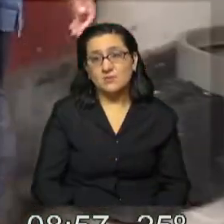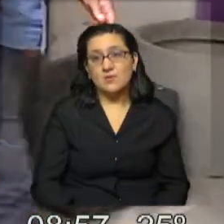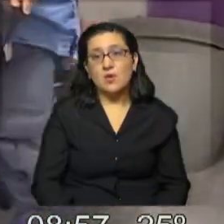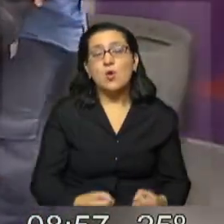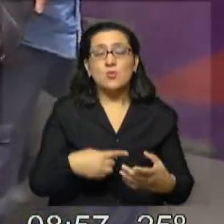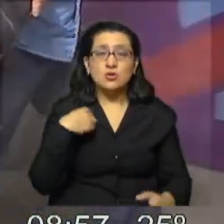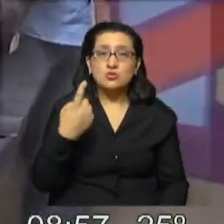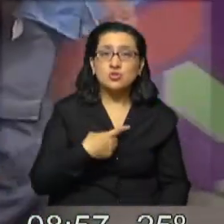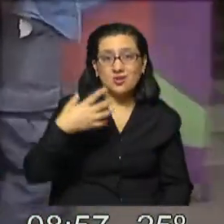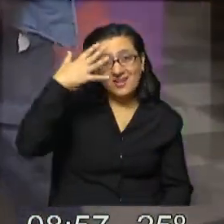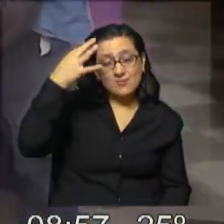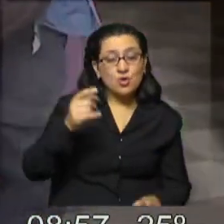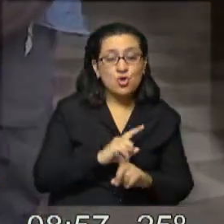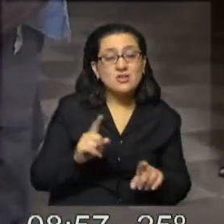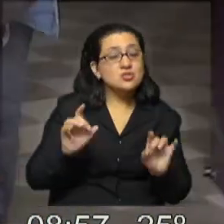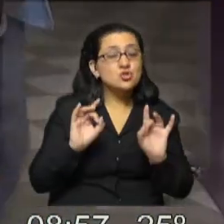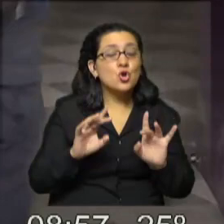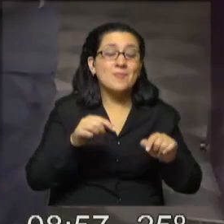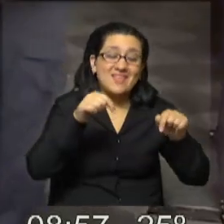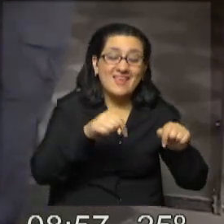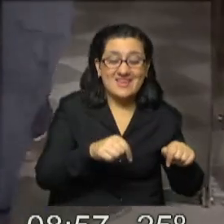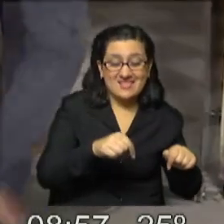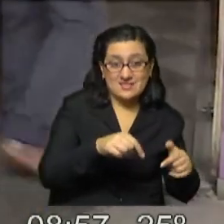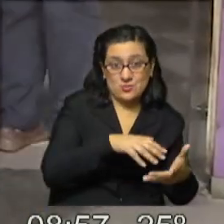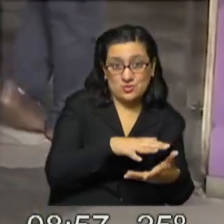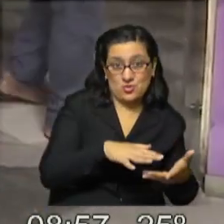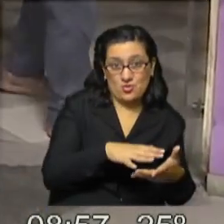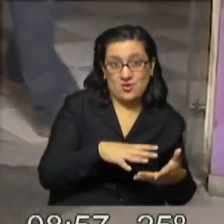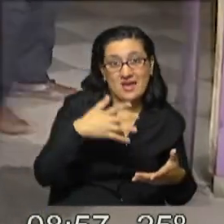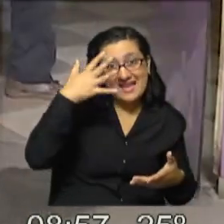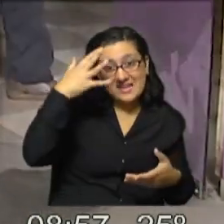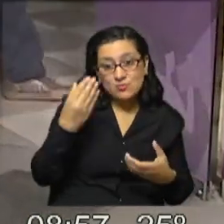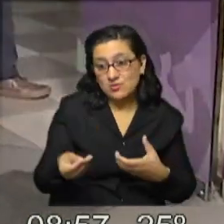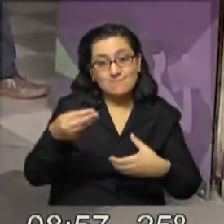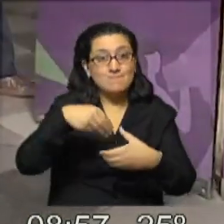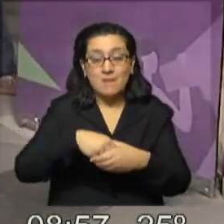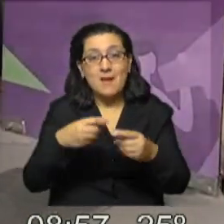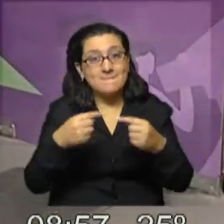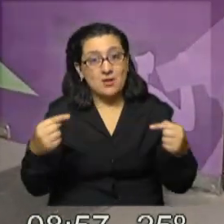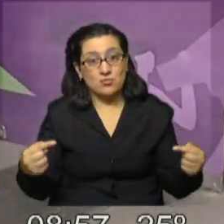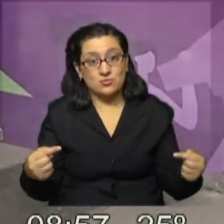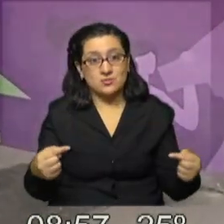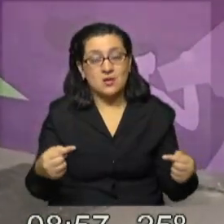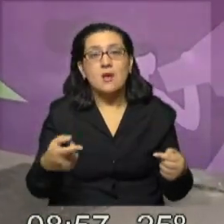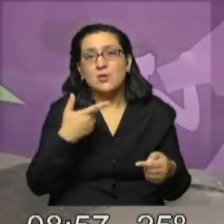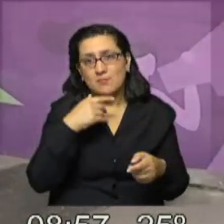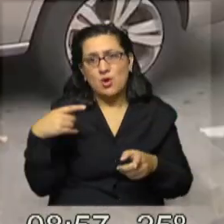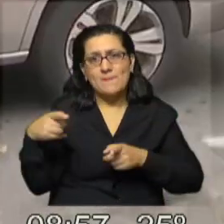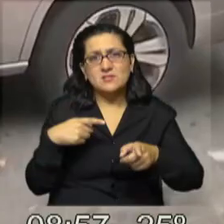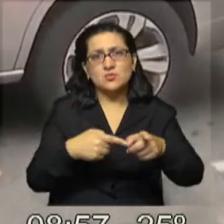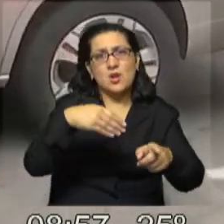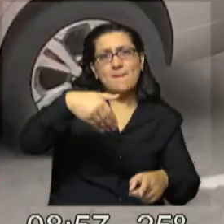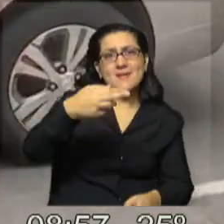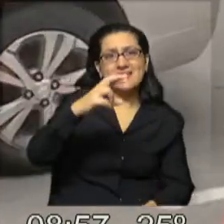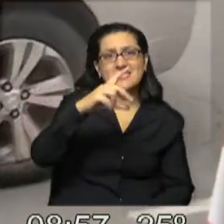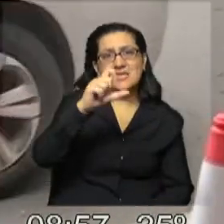porque nosotros creemos que no es solo esto, creemos que esto es un capítulo sumamente grave, pero se enmarca en toda una metodología, la persecución a Marcelo, luego